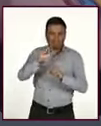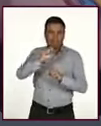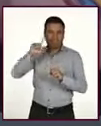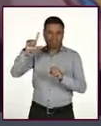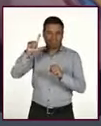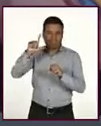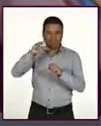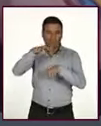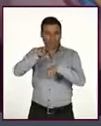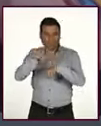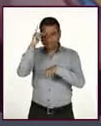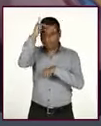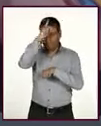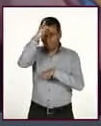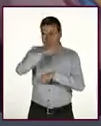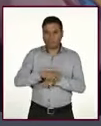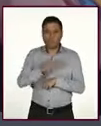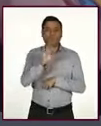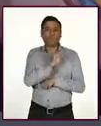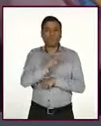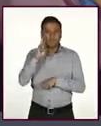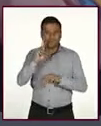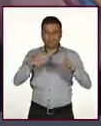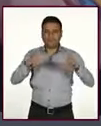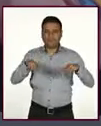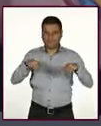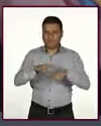pueden visitar la página Estrategia en el Aula,